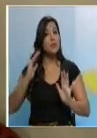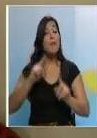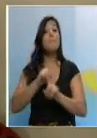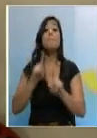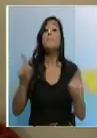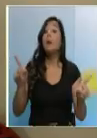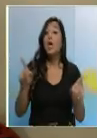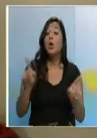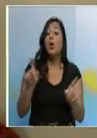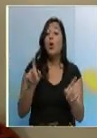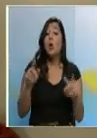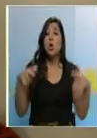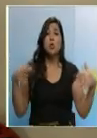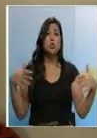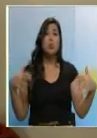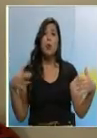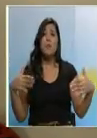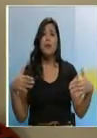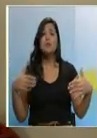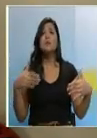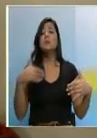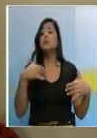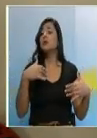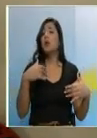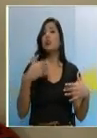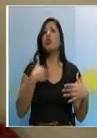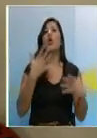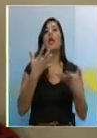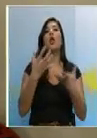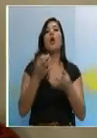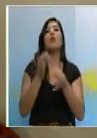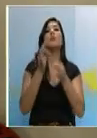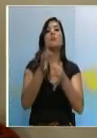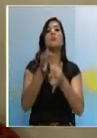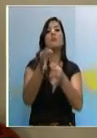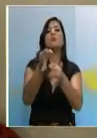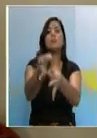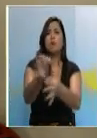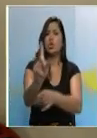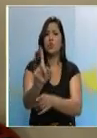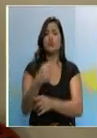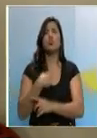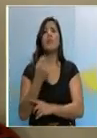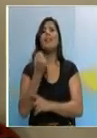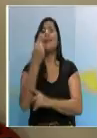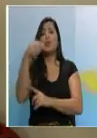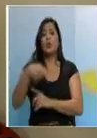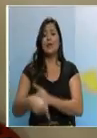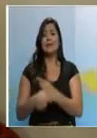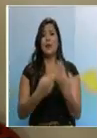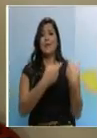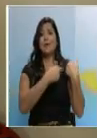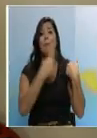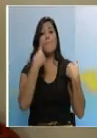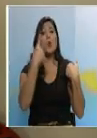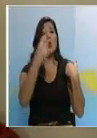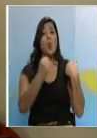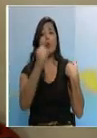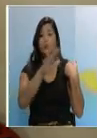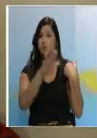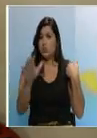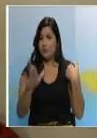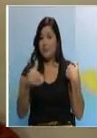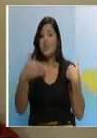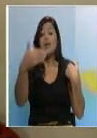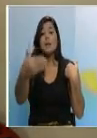digo, no es algo que siempre he entendido que esto es un cargo que es por un año y las condiciones políticas cambian,